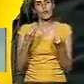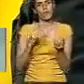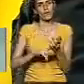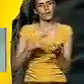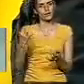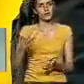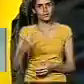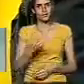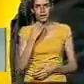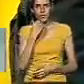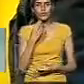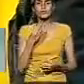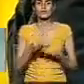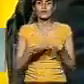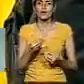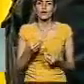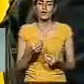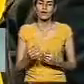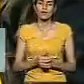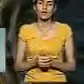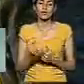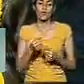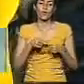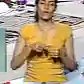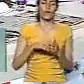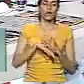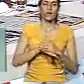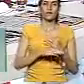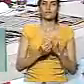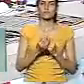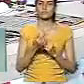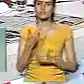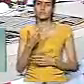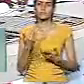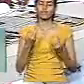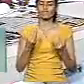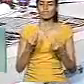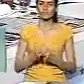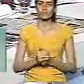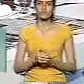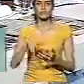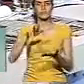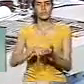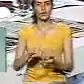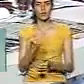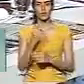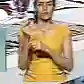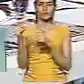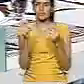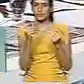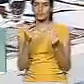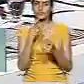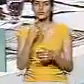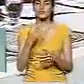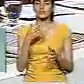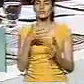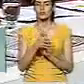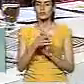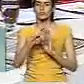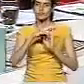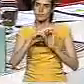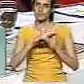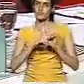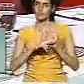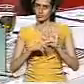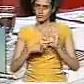garantiza que efectivamente no se queden? Mira, la ley aprobada en primera discusión ya señala algunos elementos al respecto,